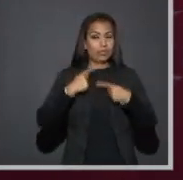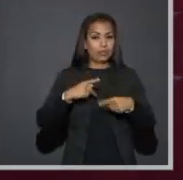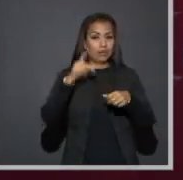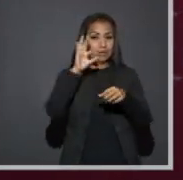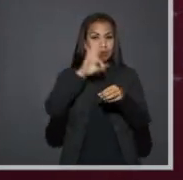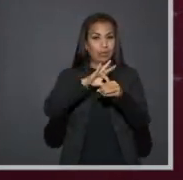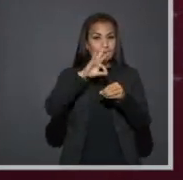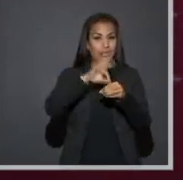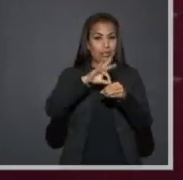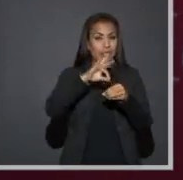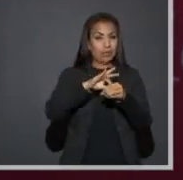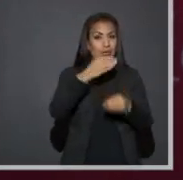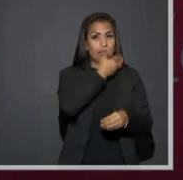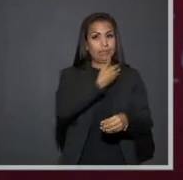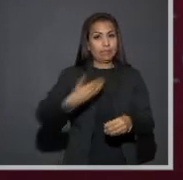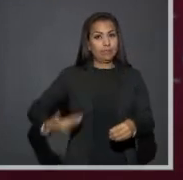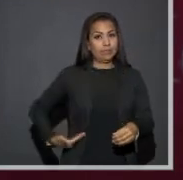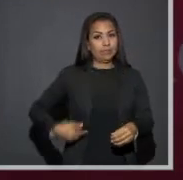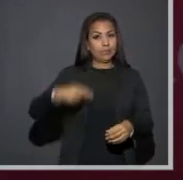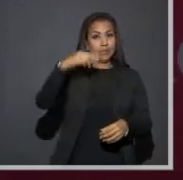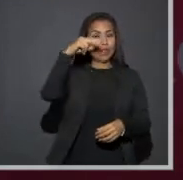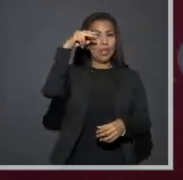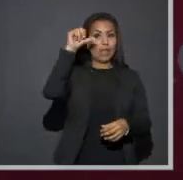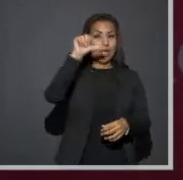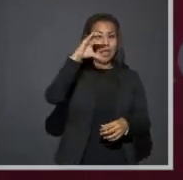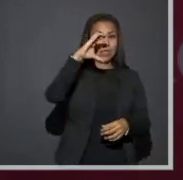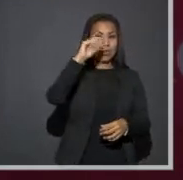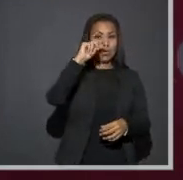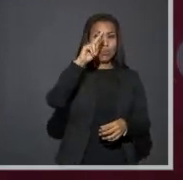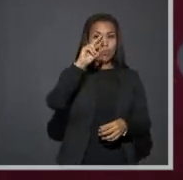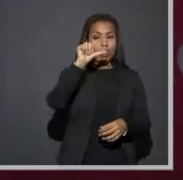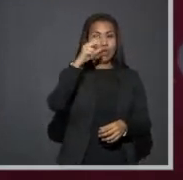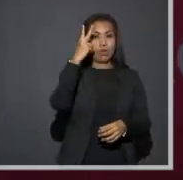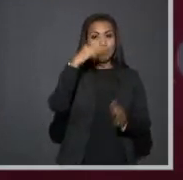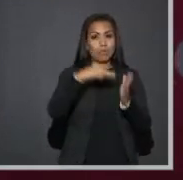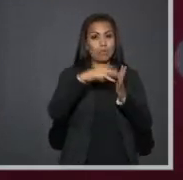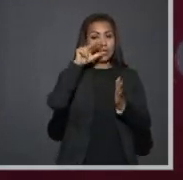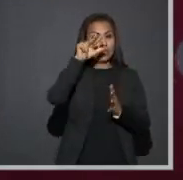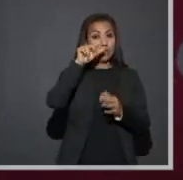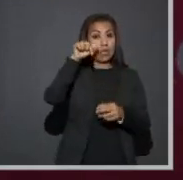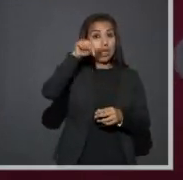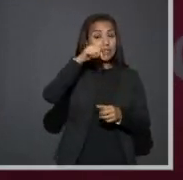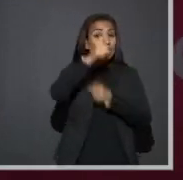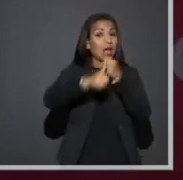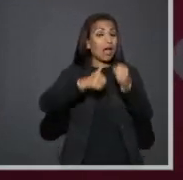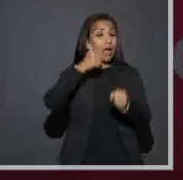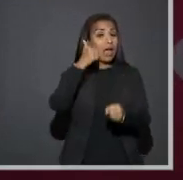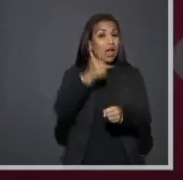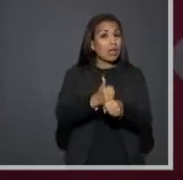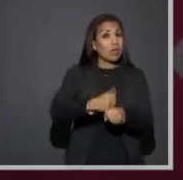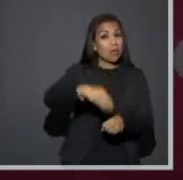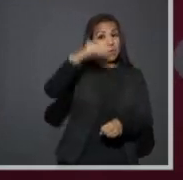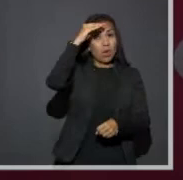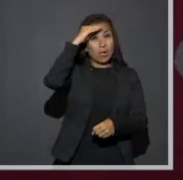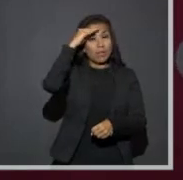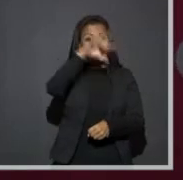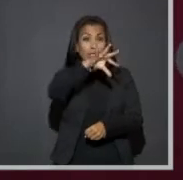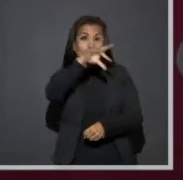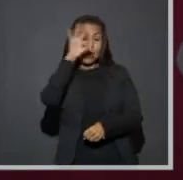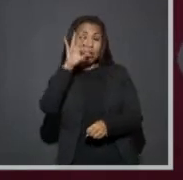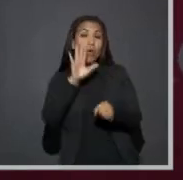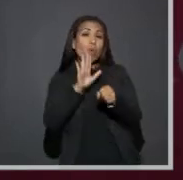Actúa 2018. Este año se tomarán decisiones clave para nuestro país y participar de